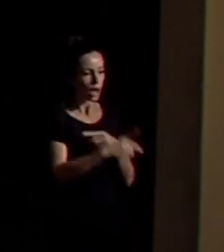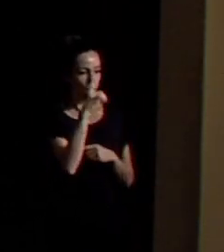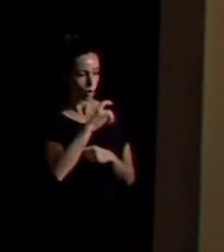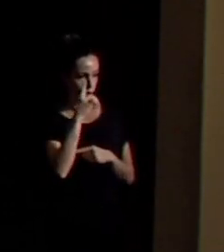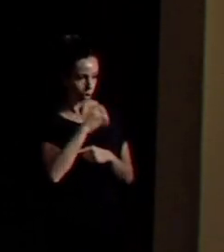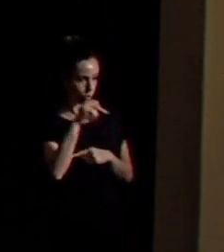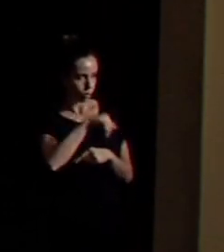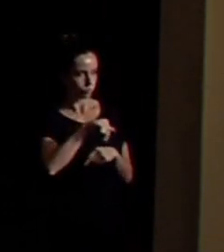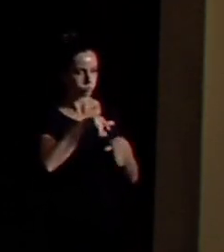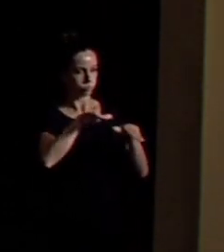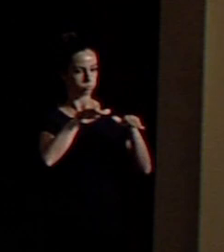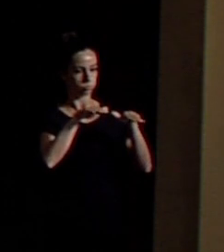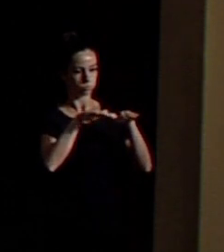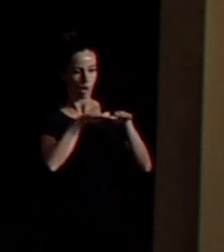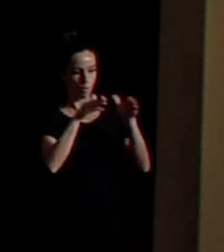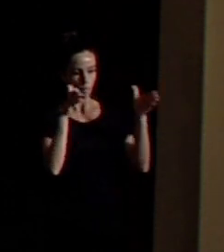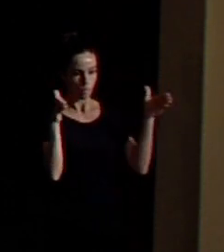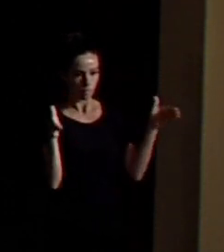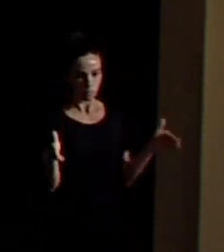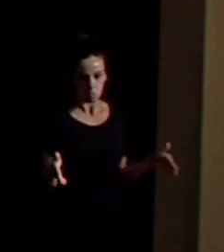en una mesa